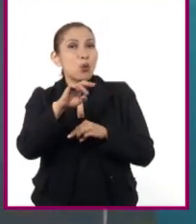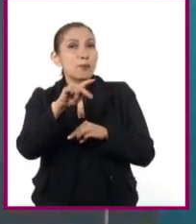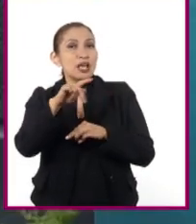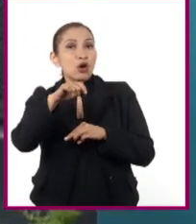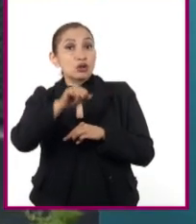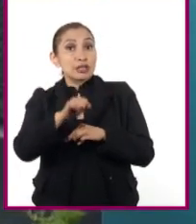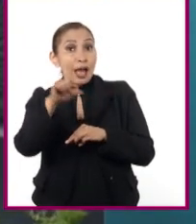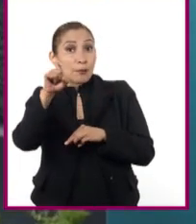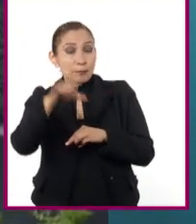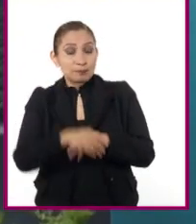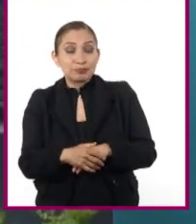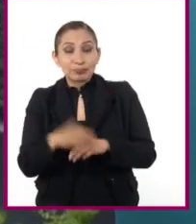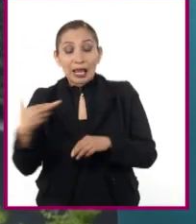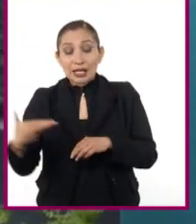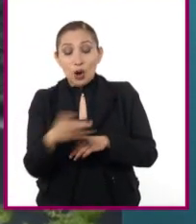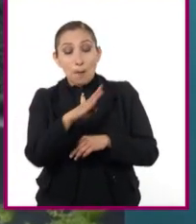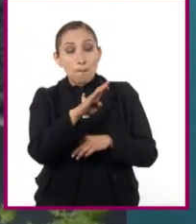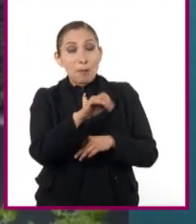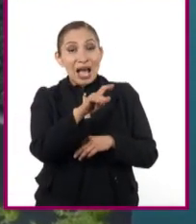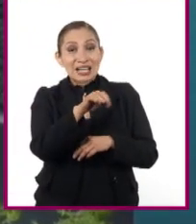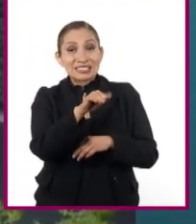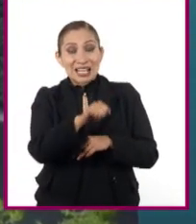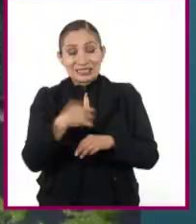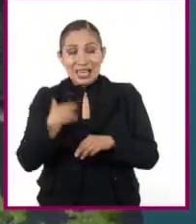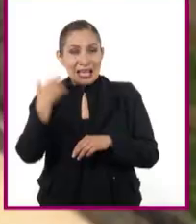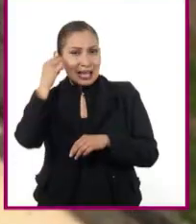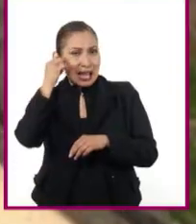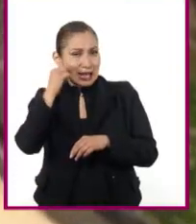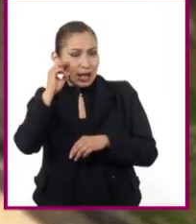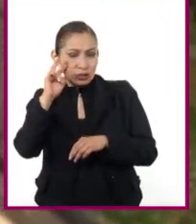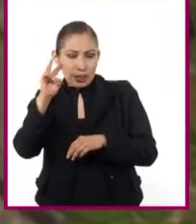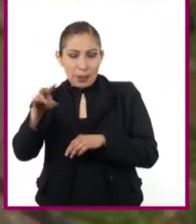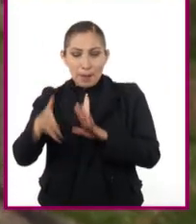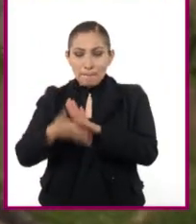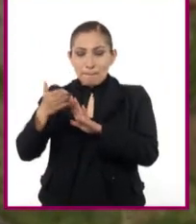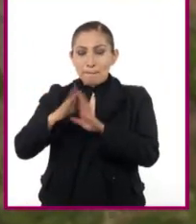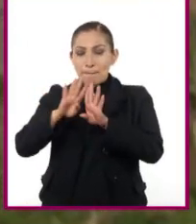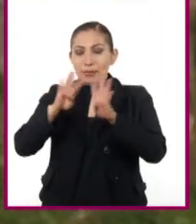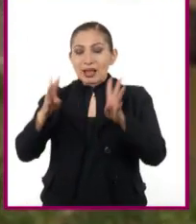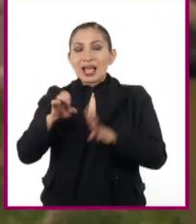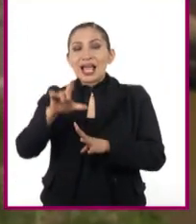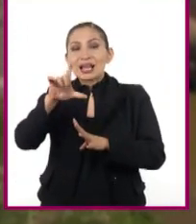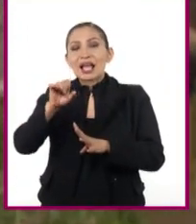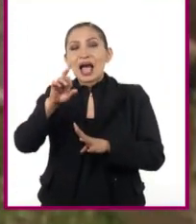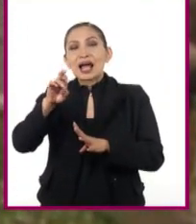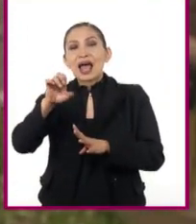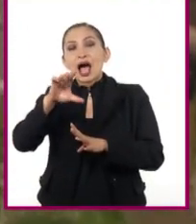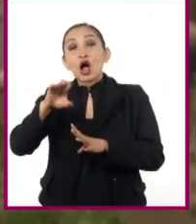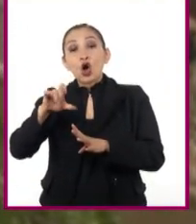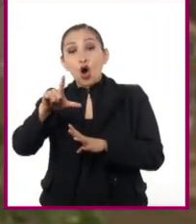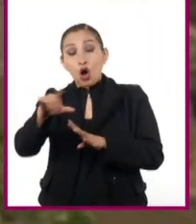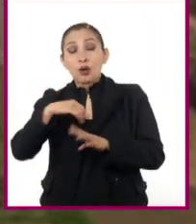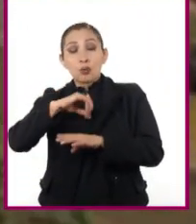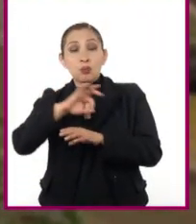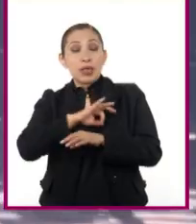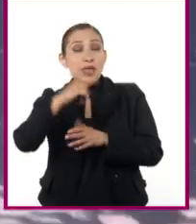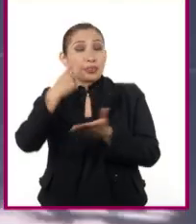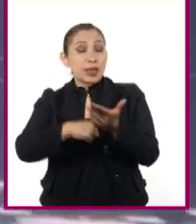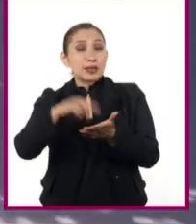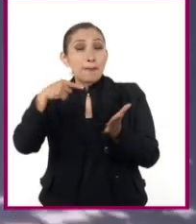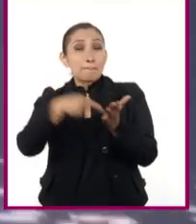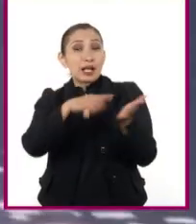cúbicos. En medio del río Balsas, en el estado de Guerrero, se encuentra la presa El Caracol, cuyo embalse puede